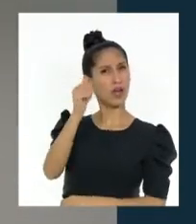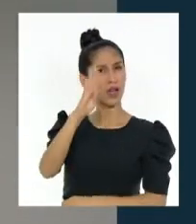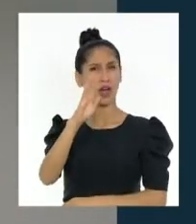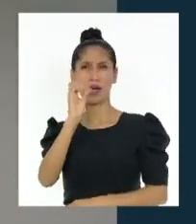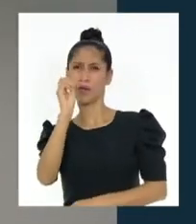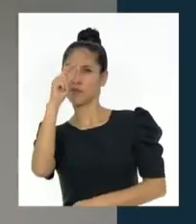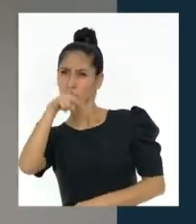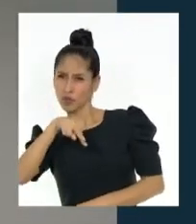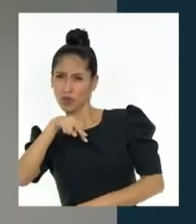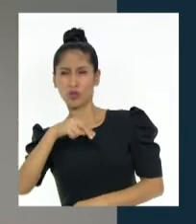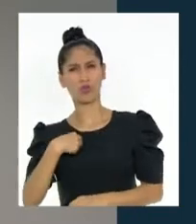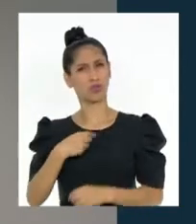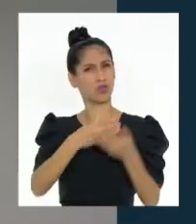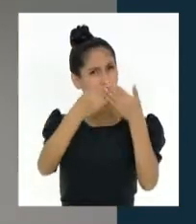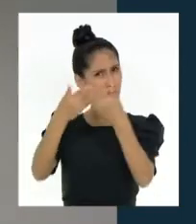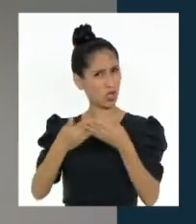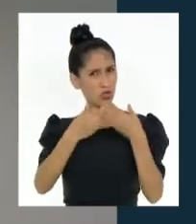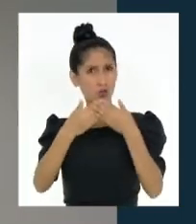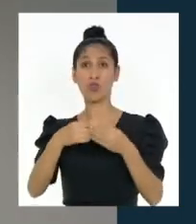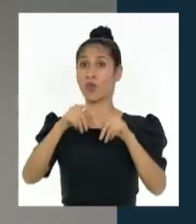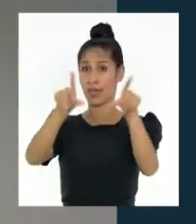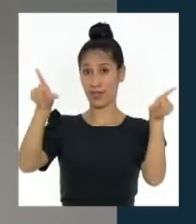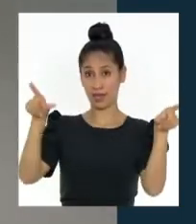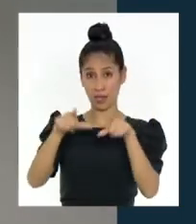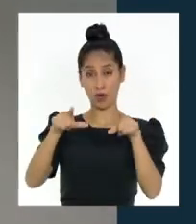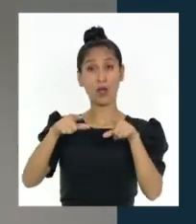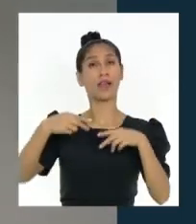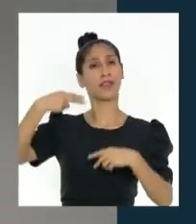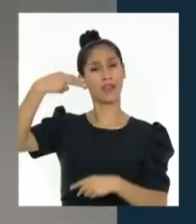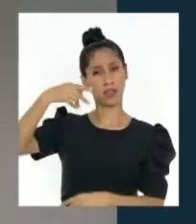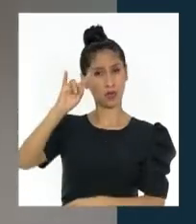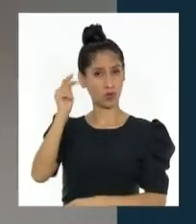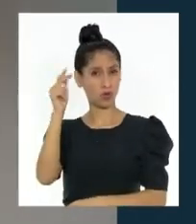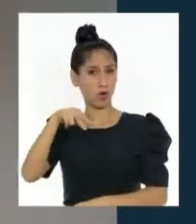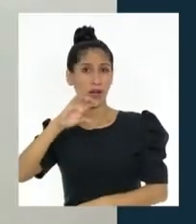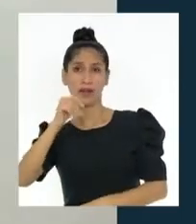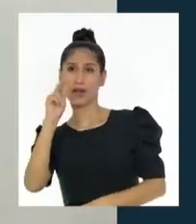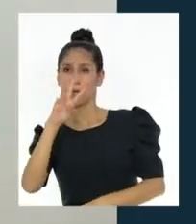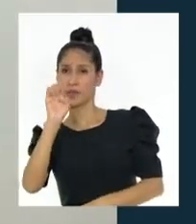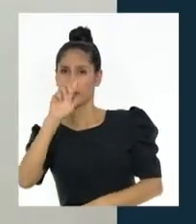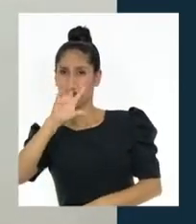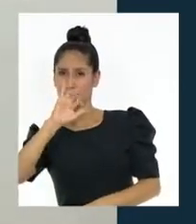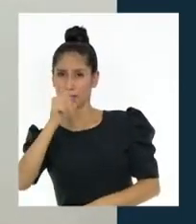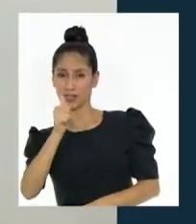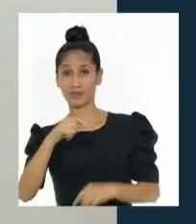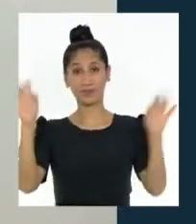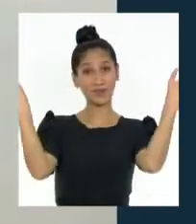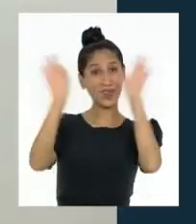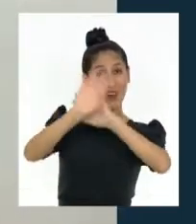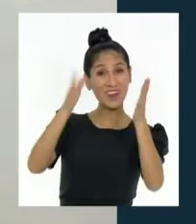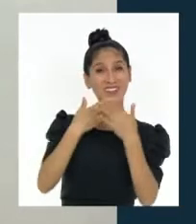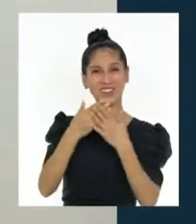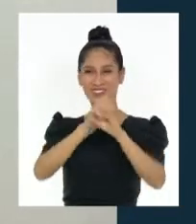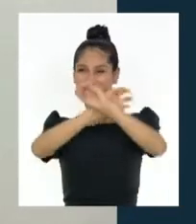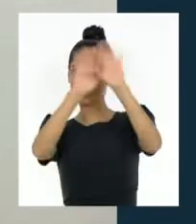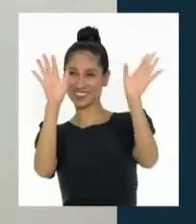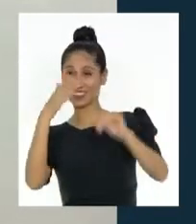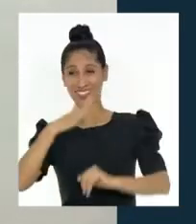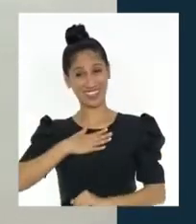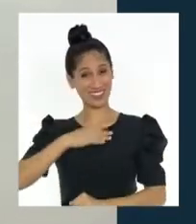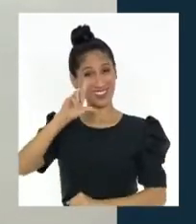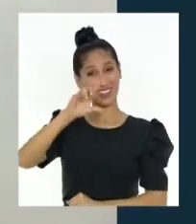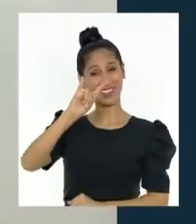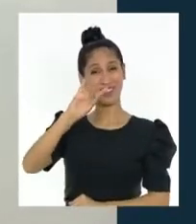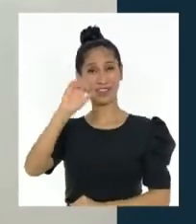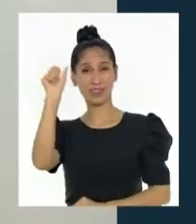institución educativa emblemática San Francisco de Asís de la provincia de Acobamba, región Huancavelica. Hola, buenos días, soy Lisa Nicole